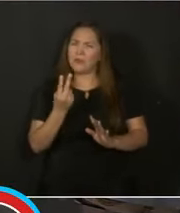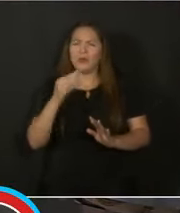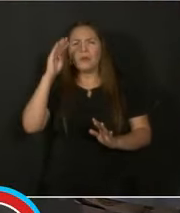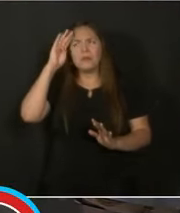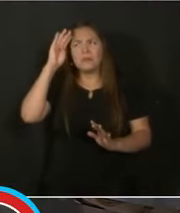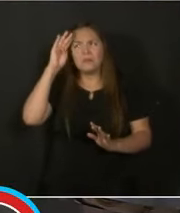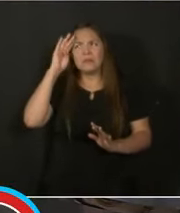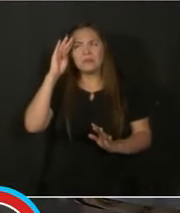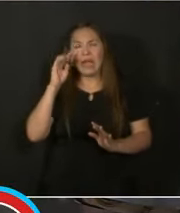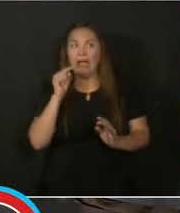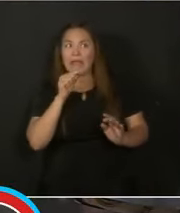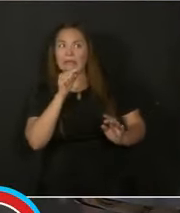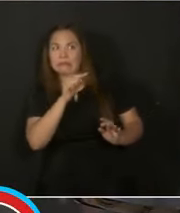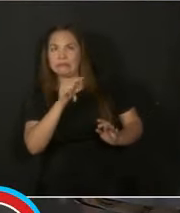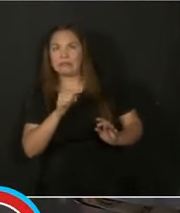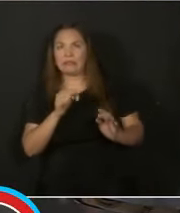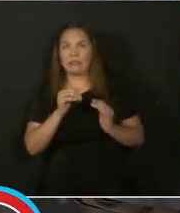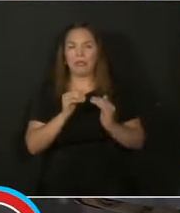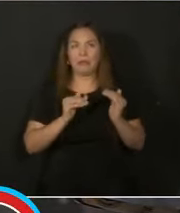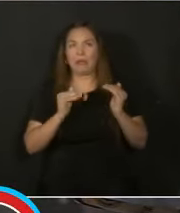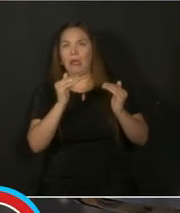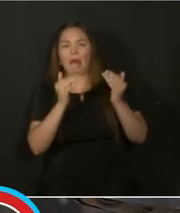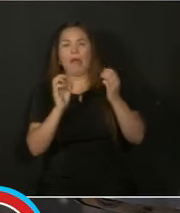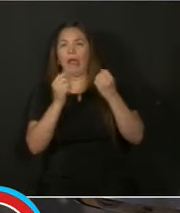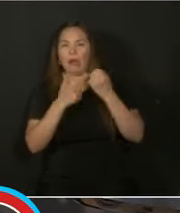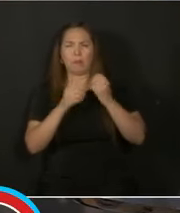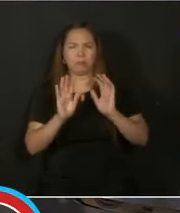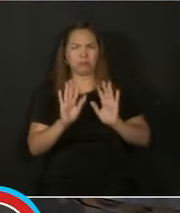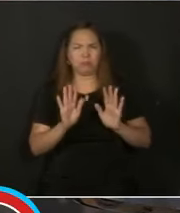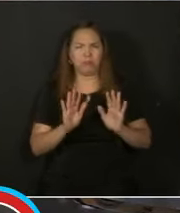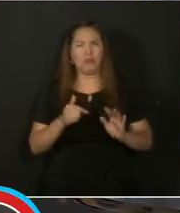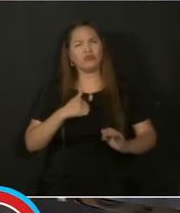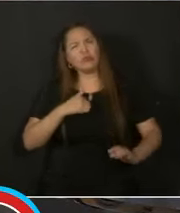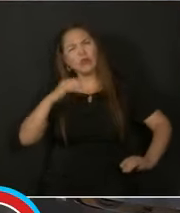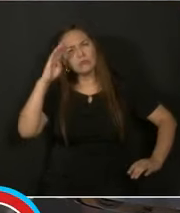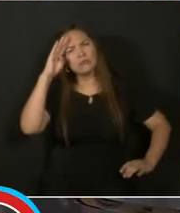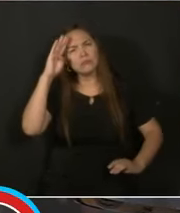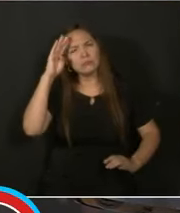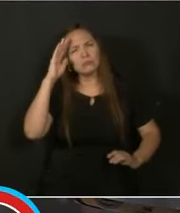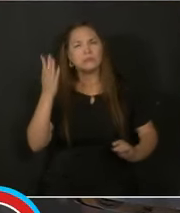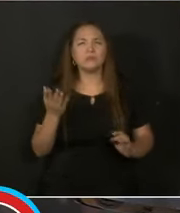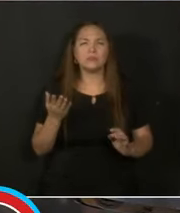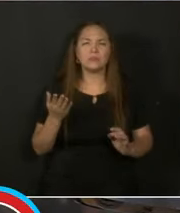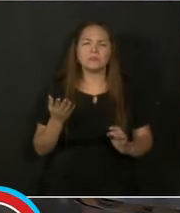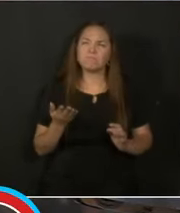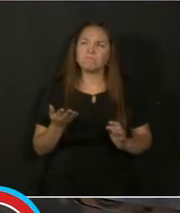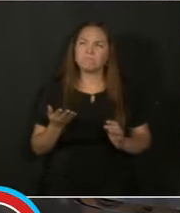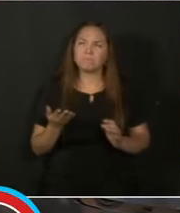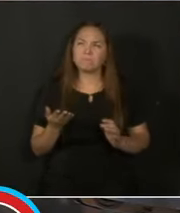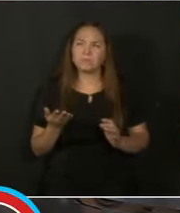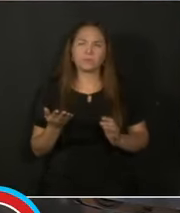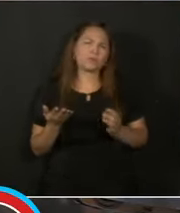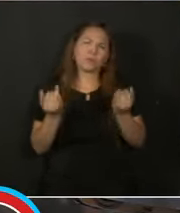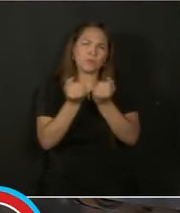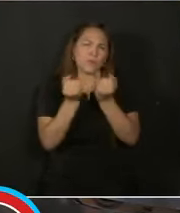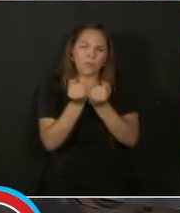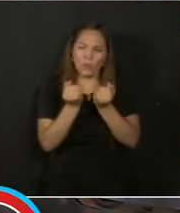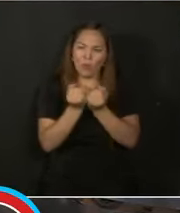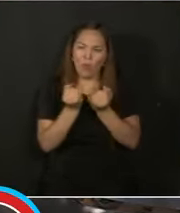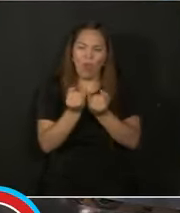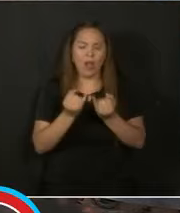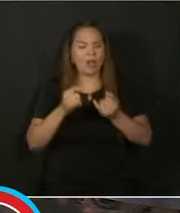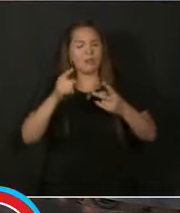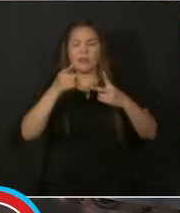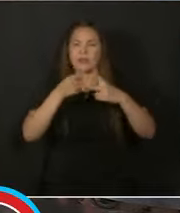de llegar a una edad a la que usted es que tenía que necesitar